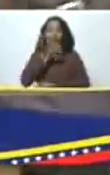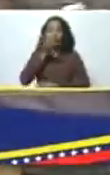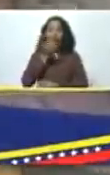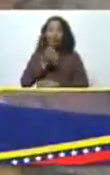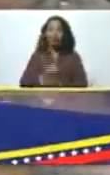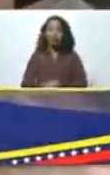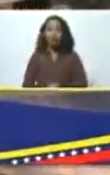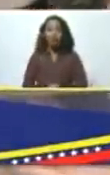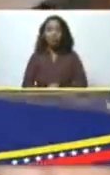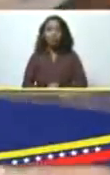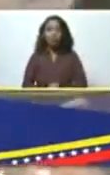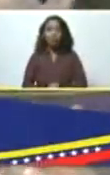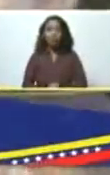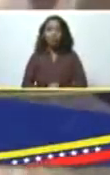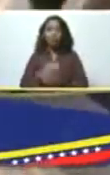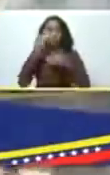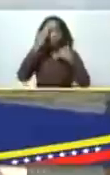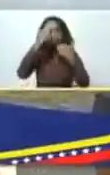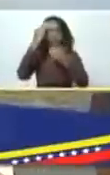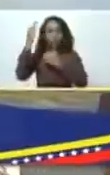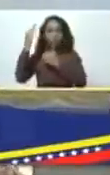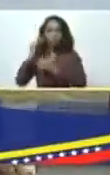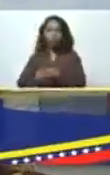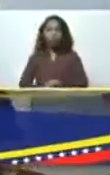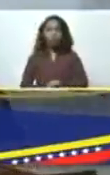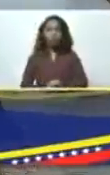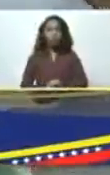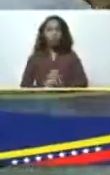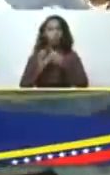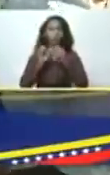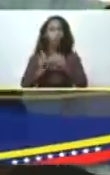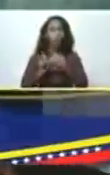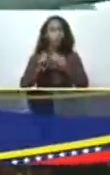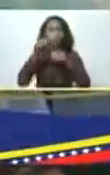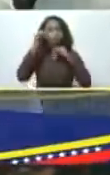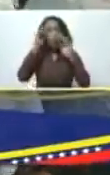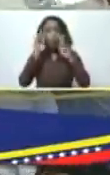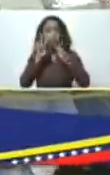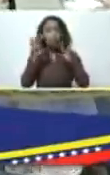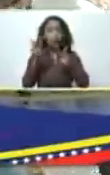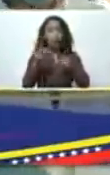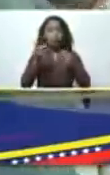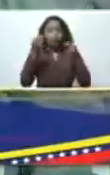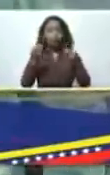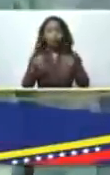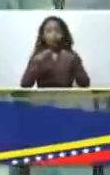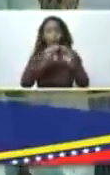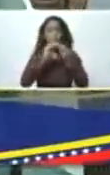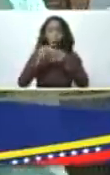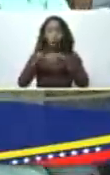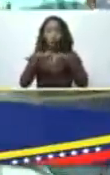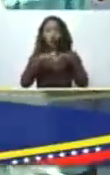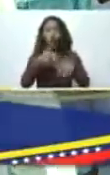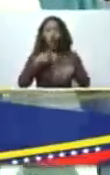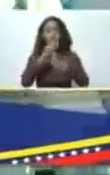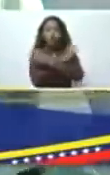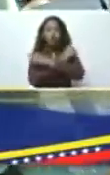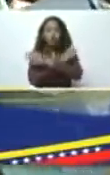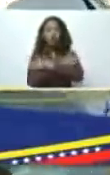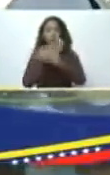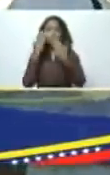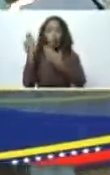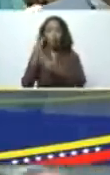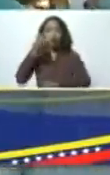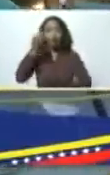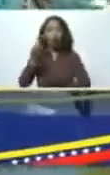Gerson, bueno, saludos por allá. Sí. Quedo pendiente. Productos de calidad, máxima calidad, los felicito de verdad. Gracias.